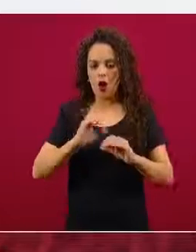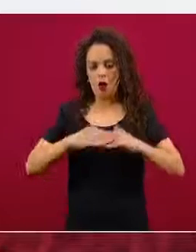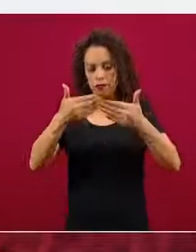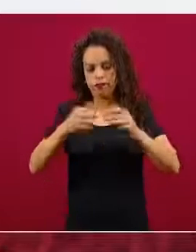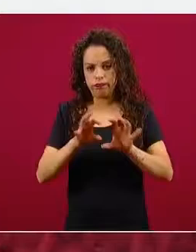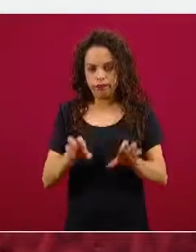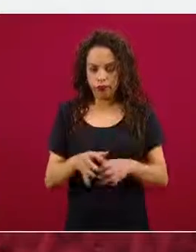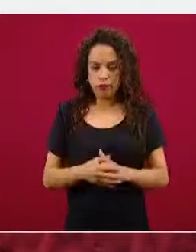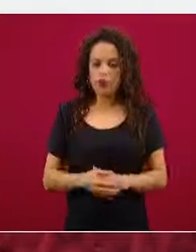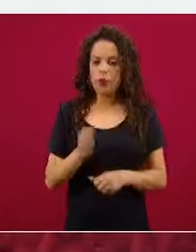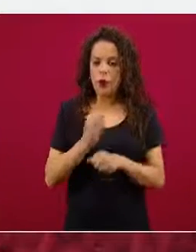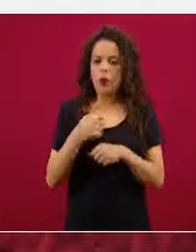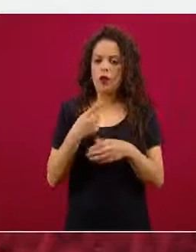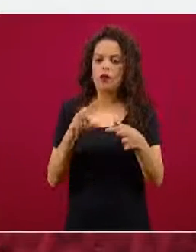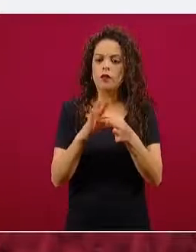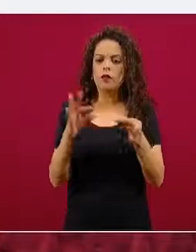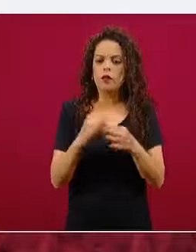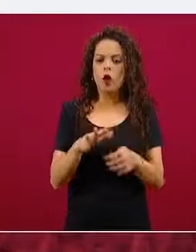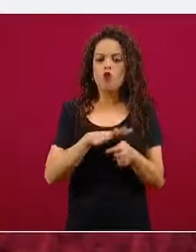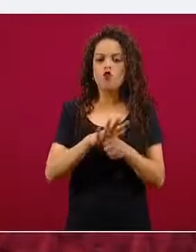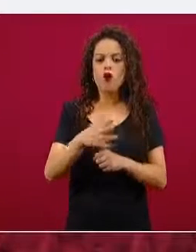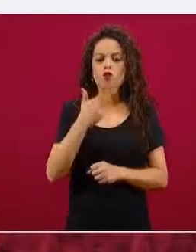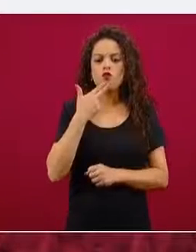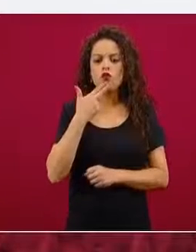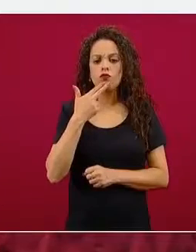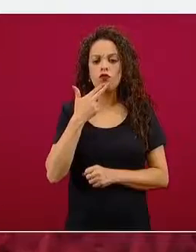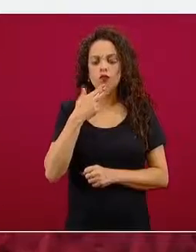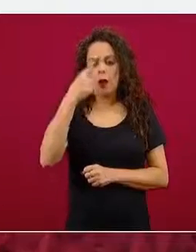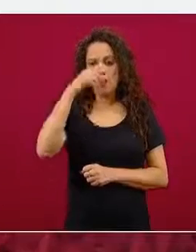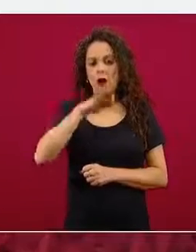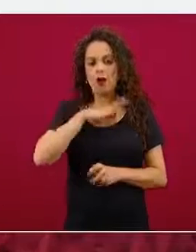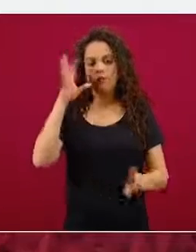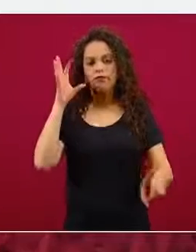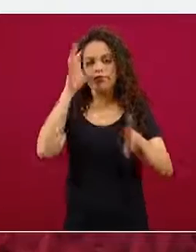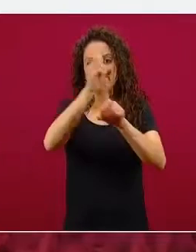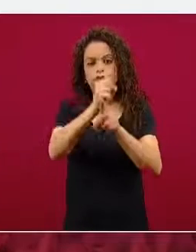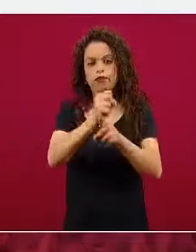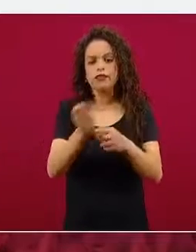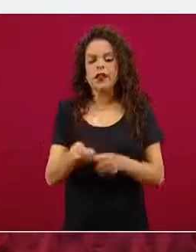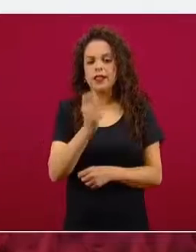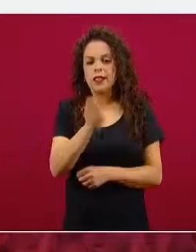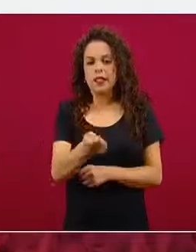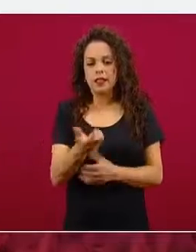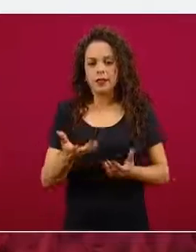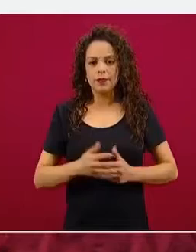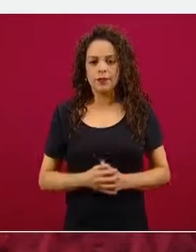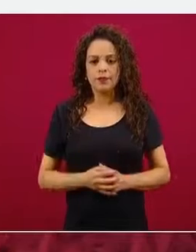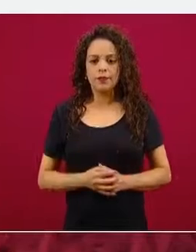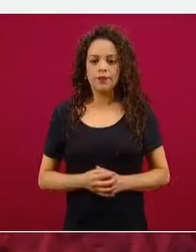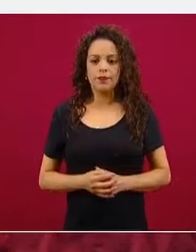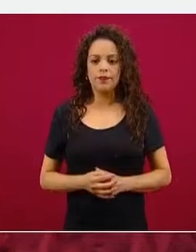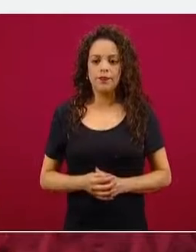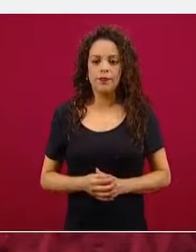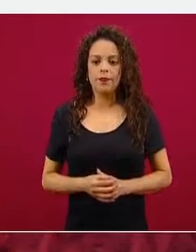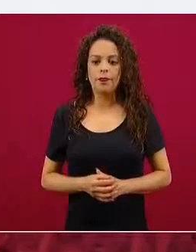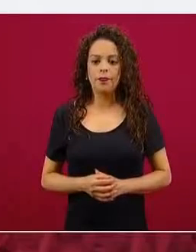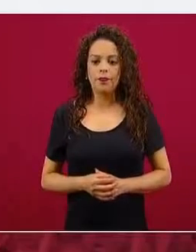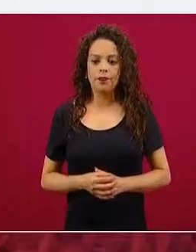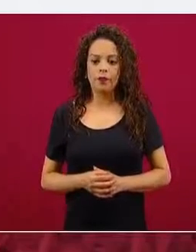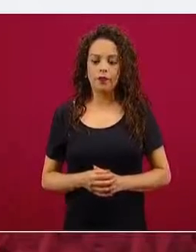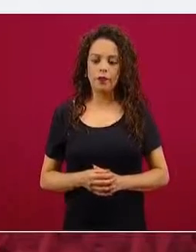son las redes que vamos a utilizar para alcanzar este propósito. Adelante, por favor.